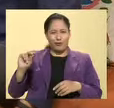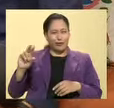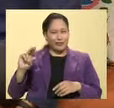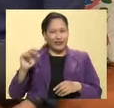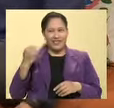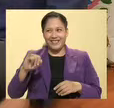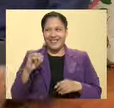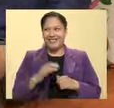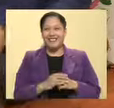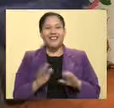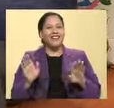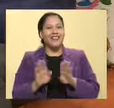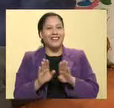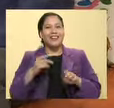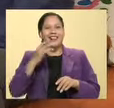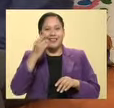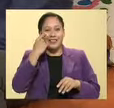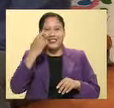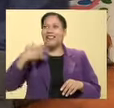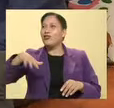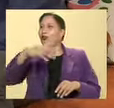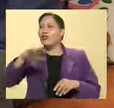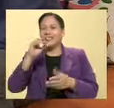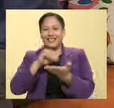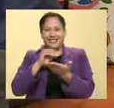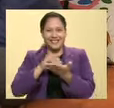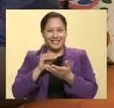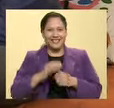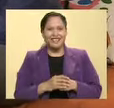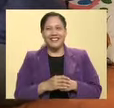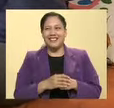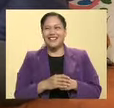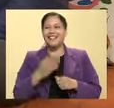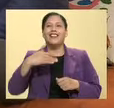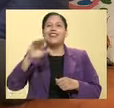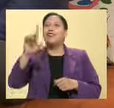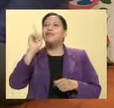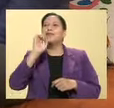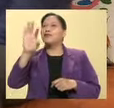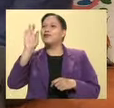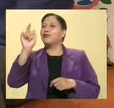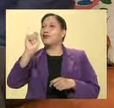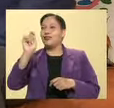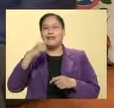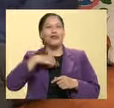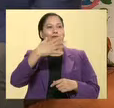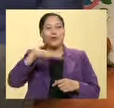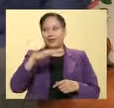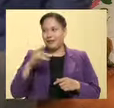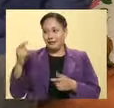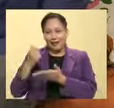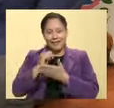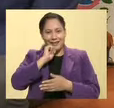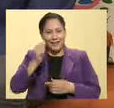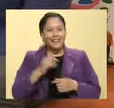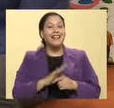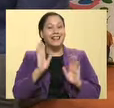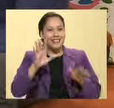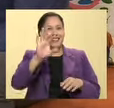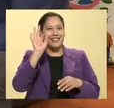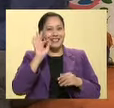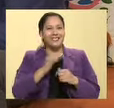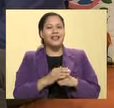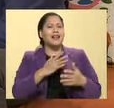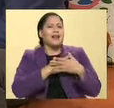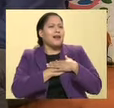viendo que estoy buscando, ¿no? Estás viendo que estoy buscando y no ayuda. ¡Pues ya encontraste! Muy bien, Rodrigo. Oye, si